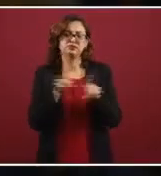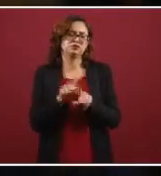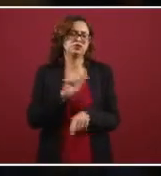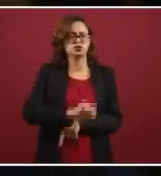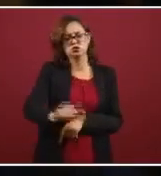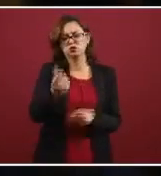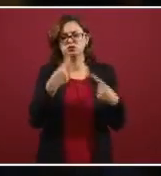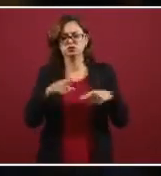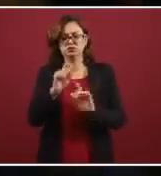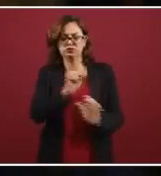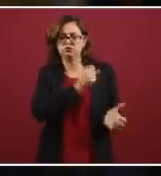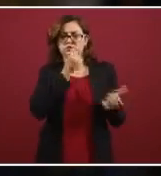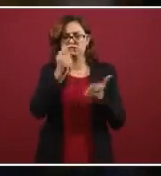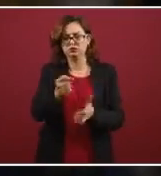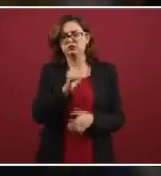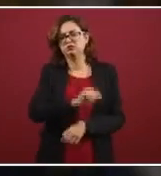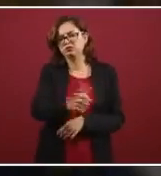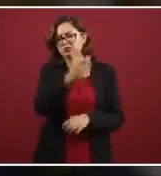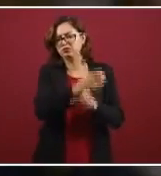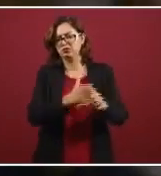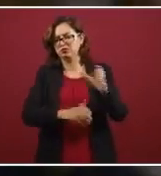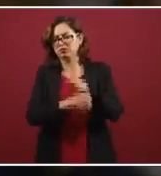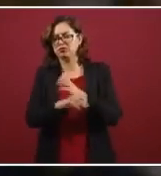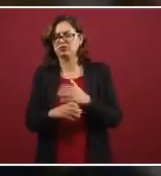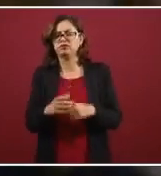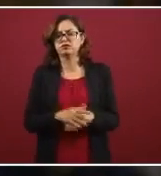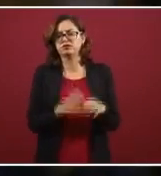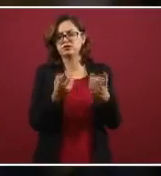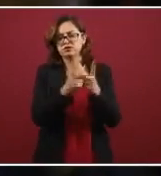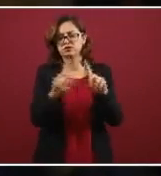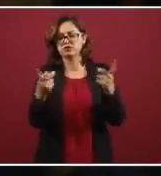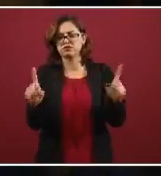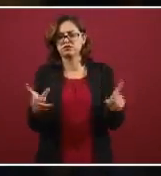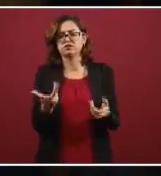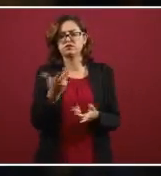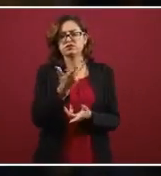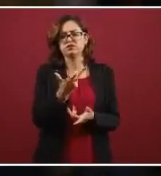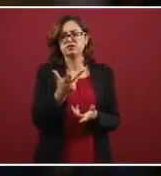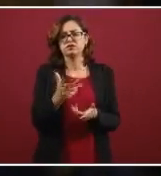están llevando a cabo para el asunto del desarrollo de los